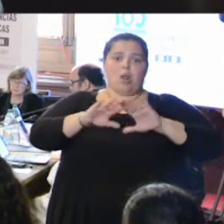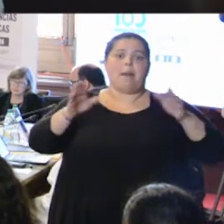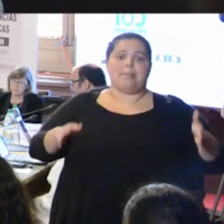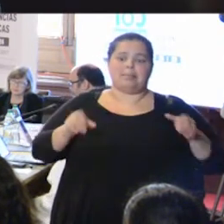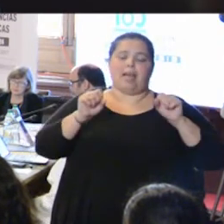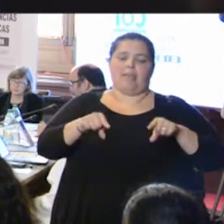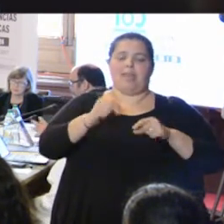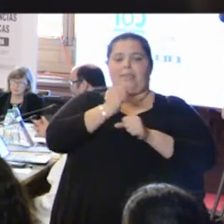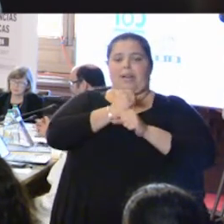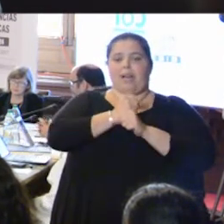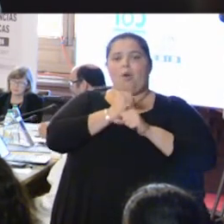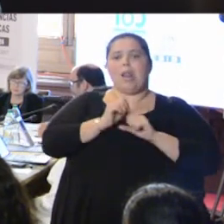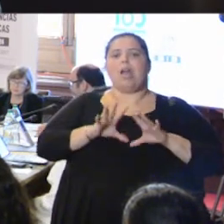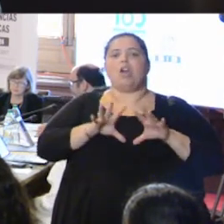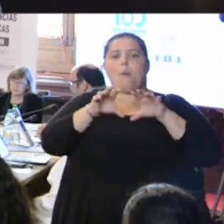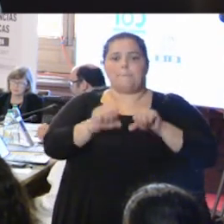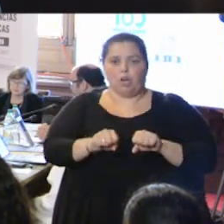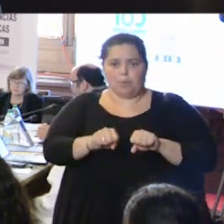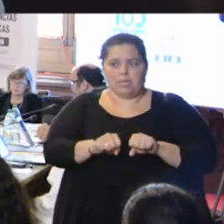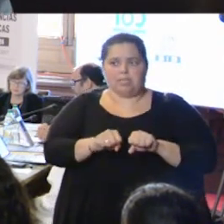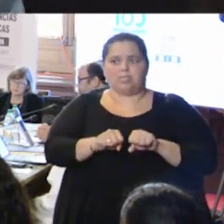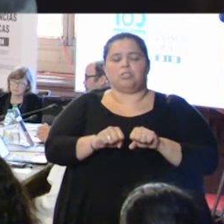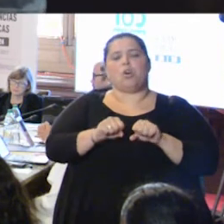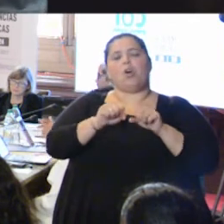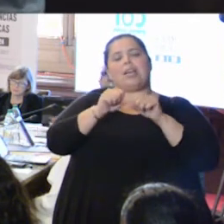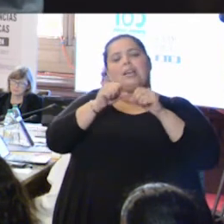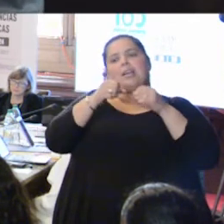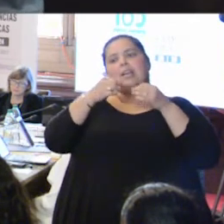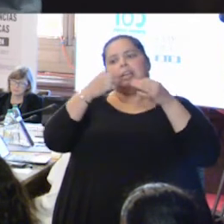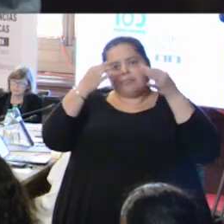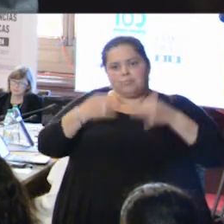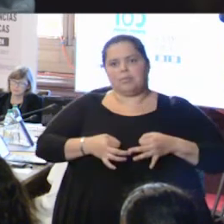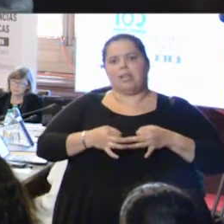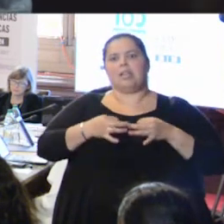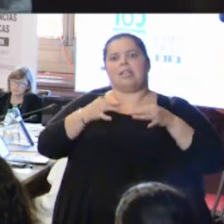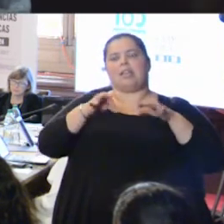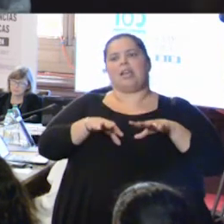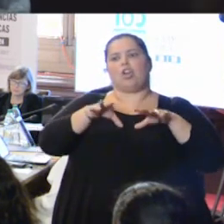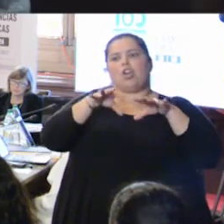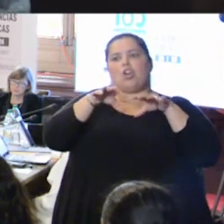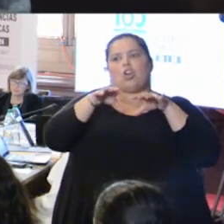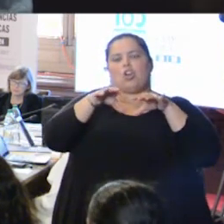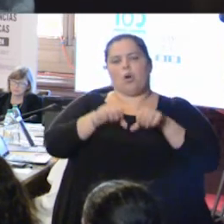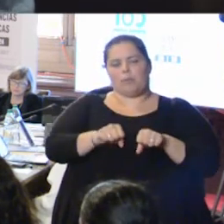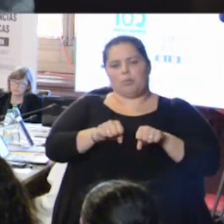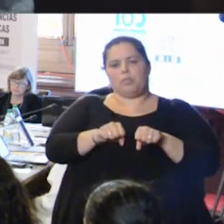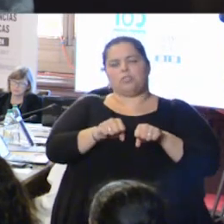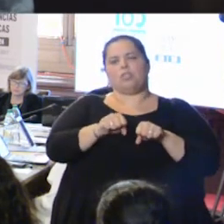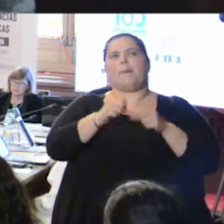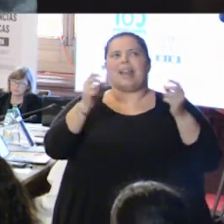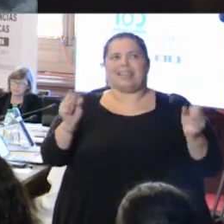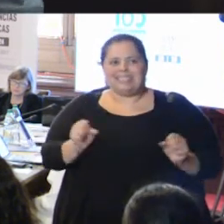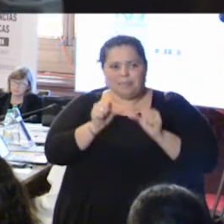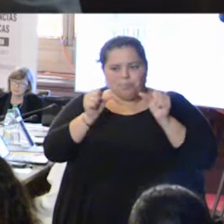compromiso que se ha establecido de que efectivamente se pueda